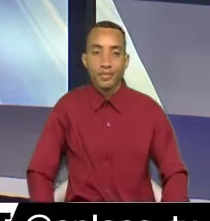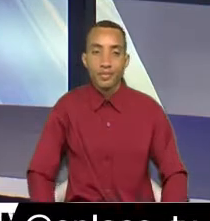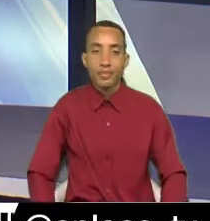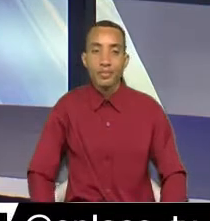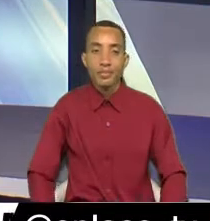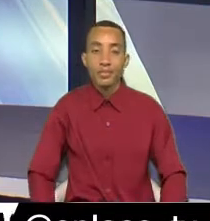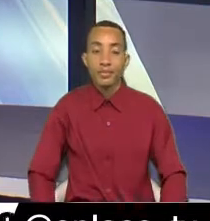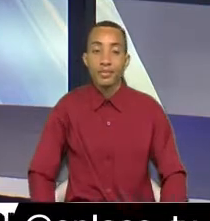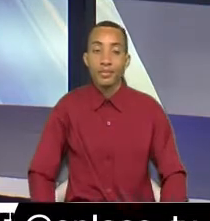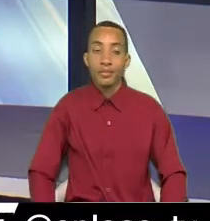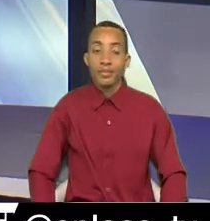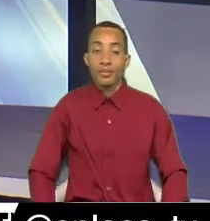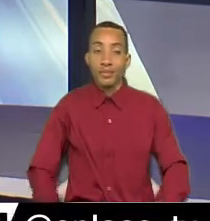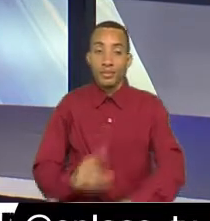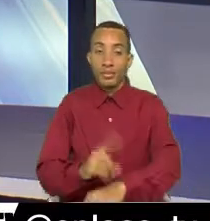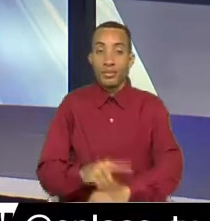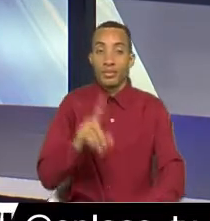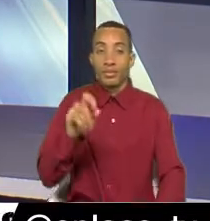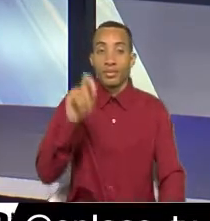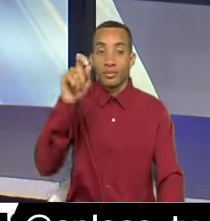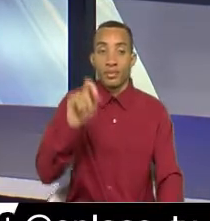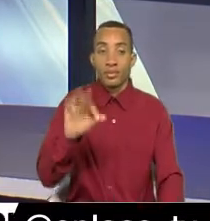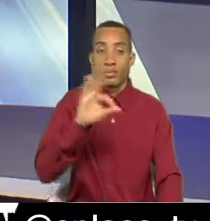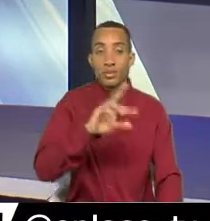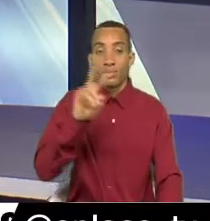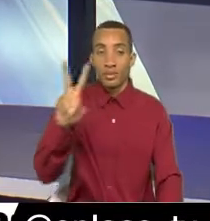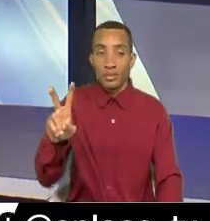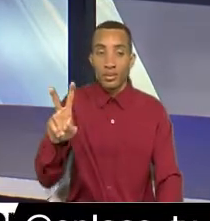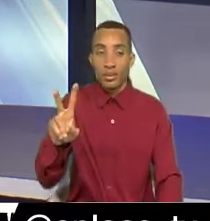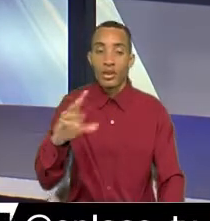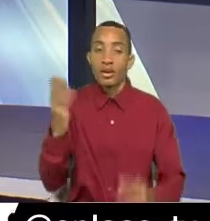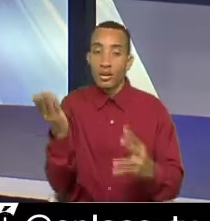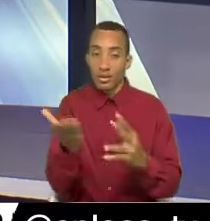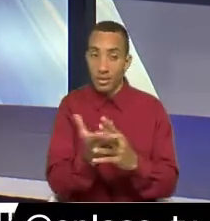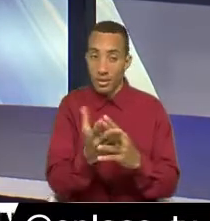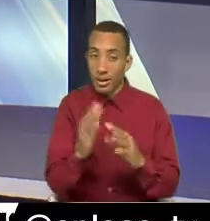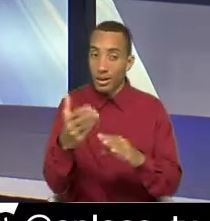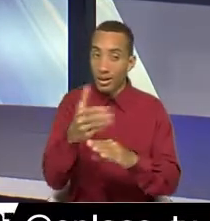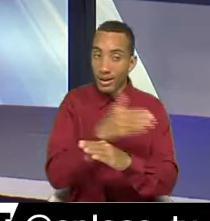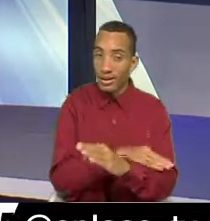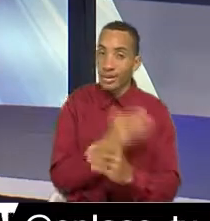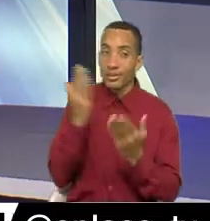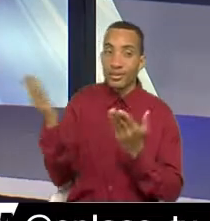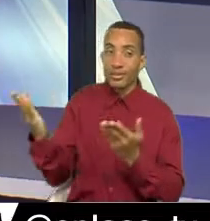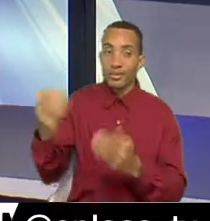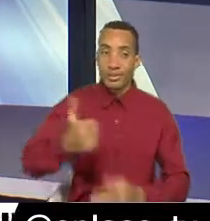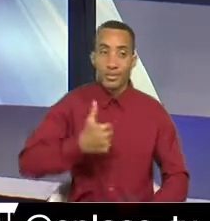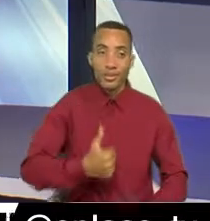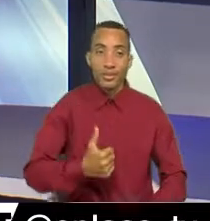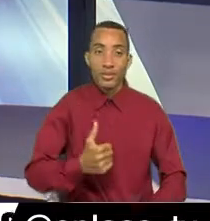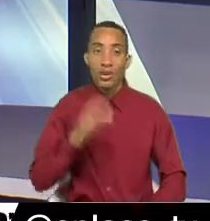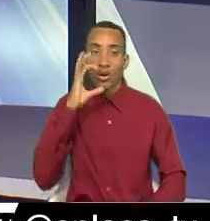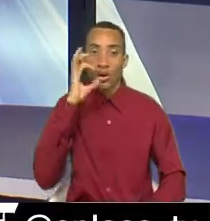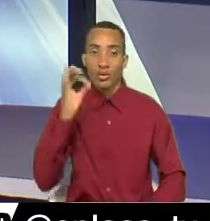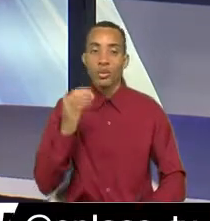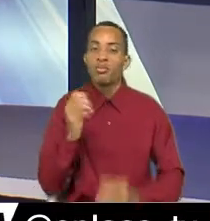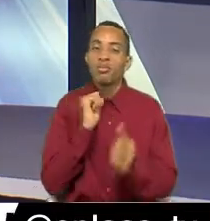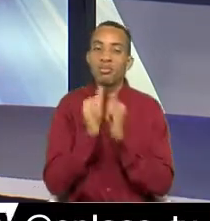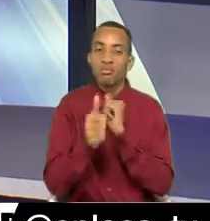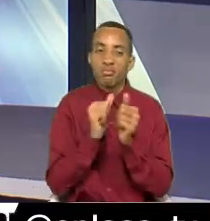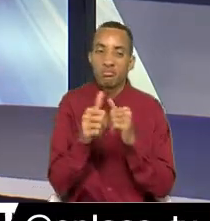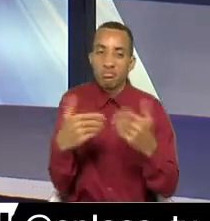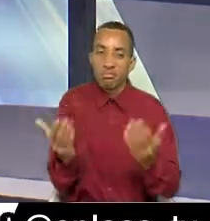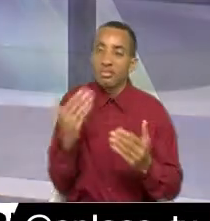6:32 minutos de la tarde, es momento de una segunda pausa. Le doy paso a Marlon Davinson para que al volver nos cuente qué nos tienen deportes. Marlon, buenas